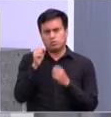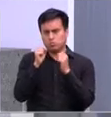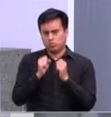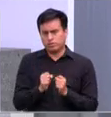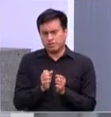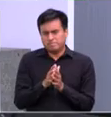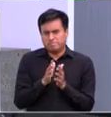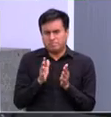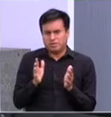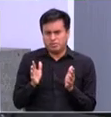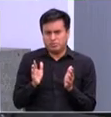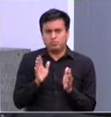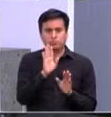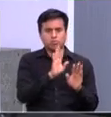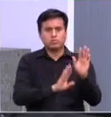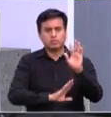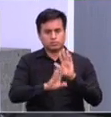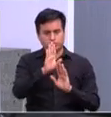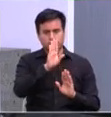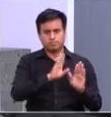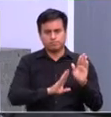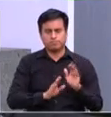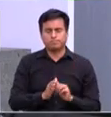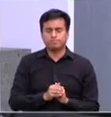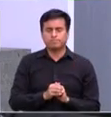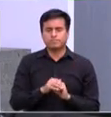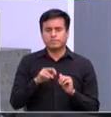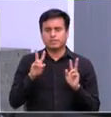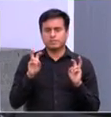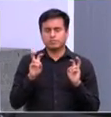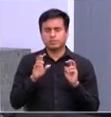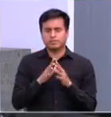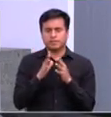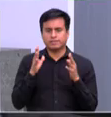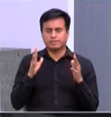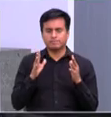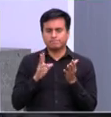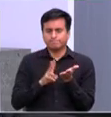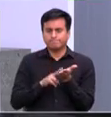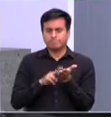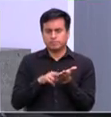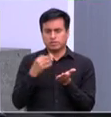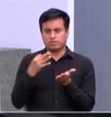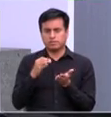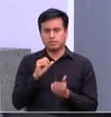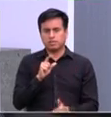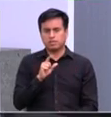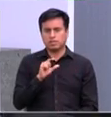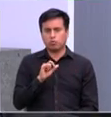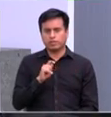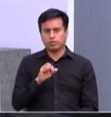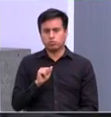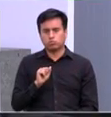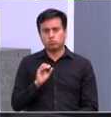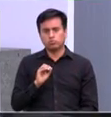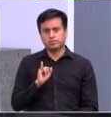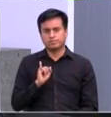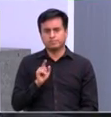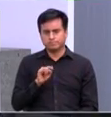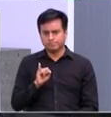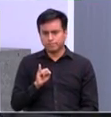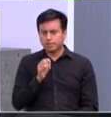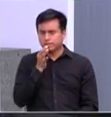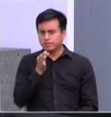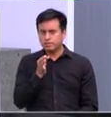el mayor protector. Esta es una de las grandes verdades de Laudato Si. El